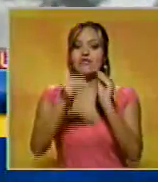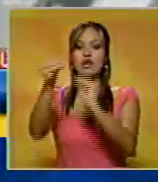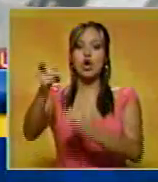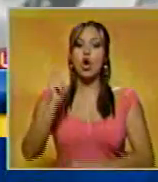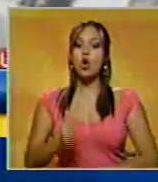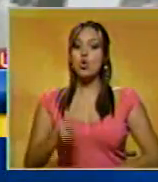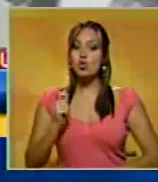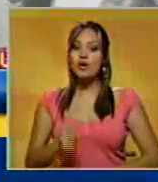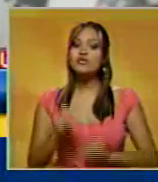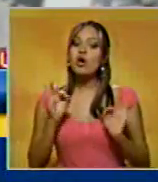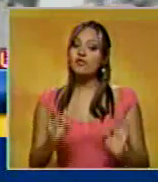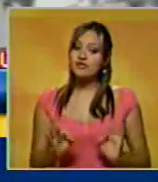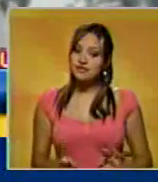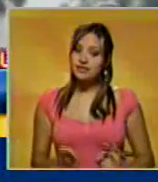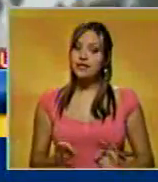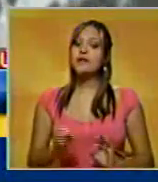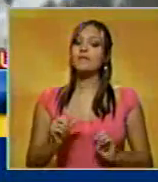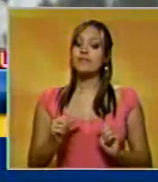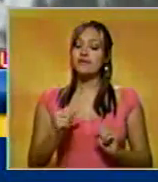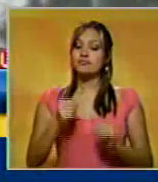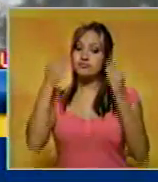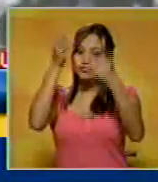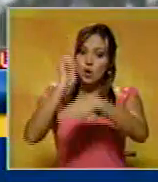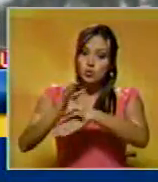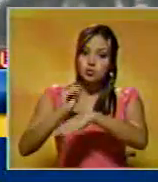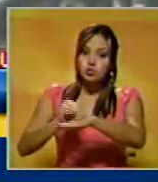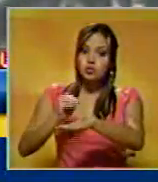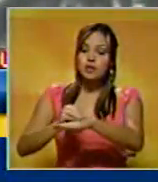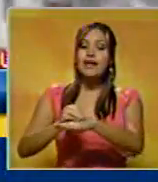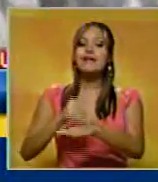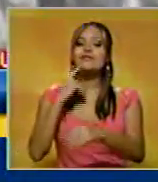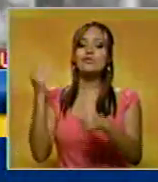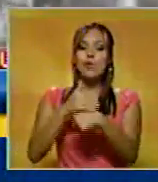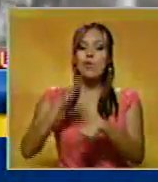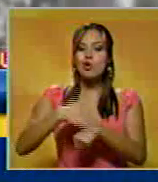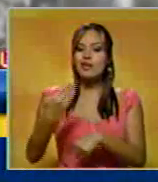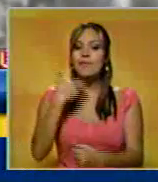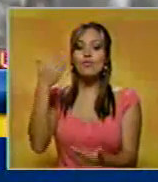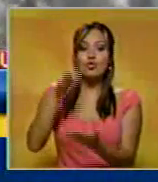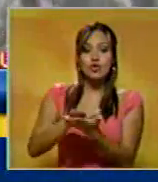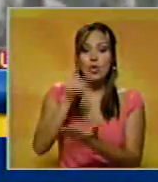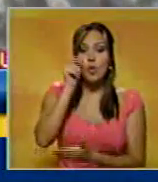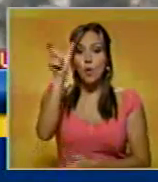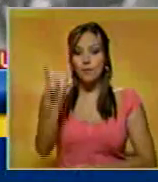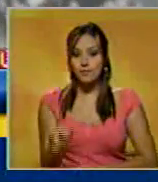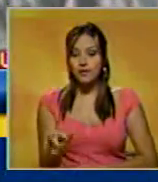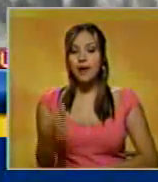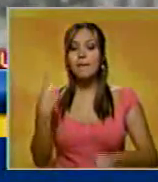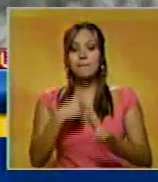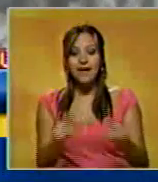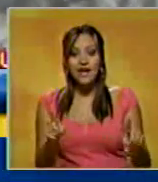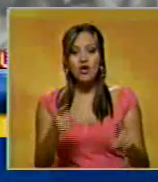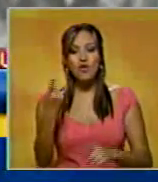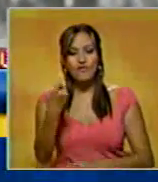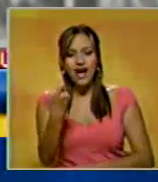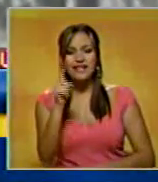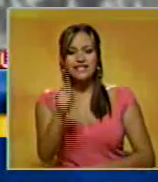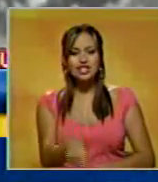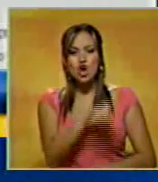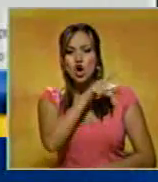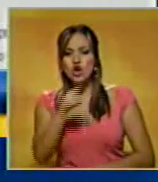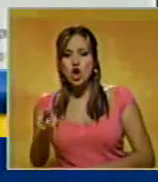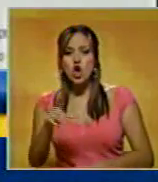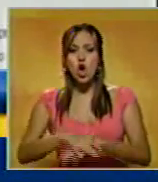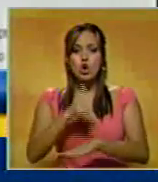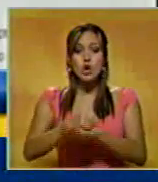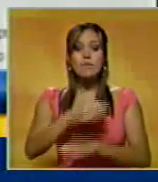juez Mario carroza quien instruye la causa para determinar el motivo de la muerte de Neruda aunque aún no está claro si falleció a